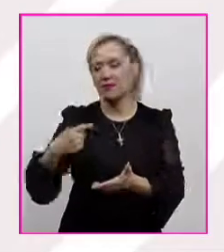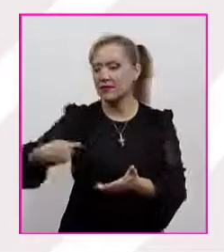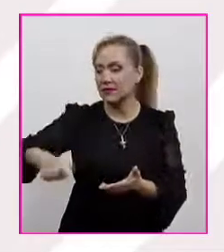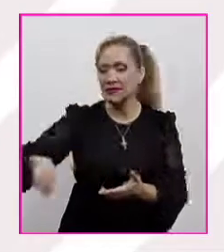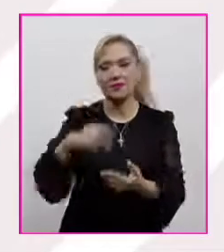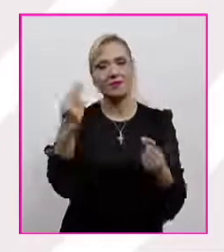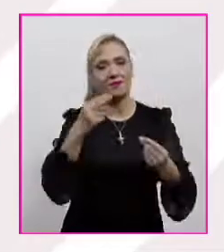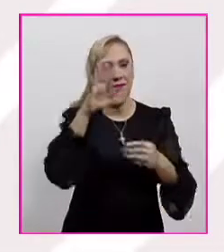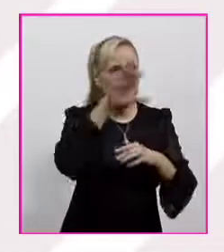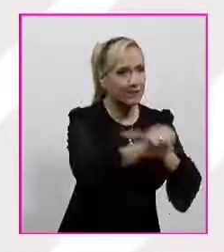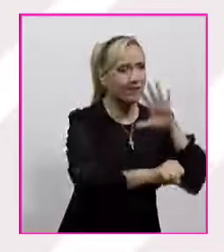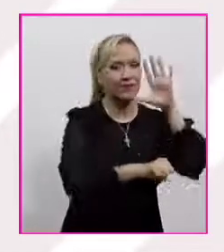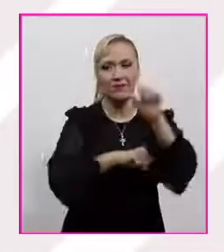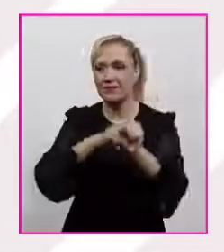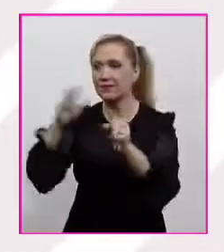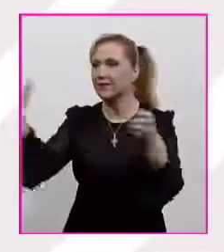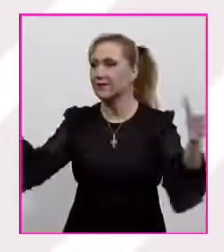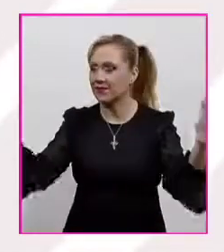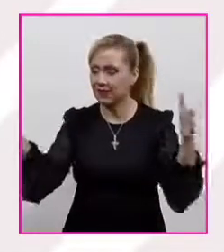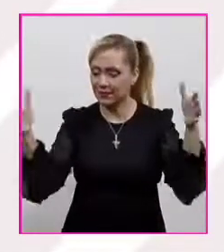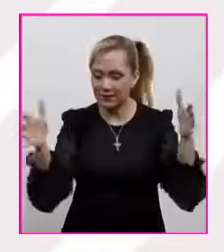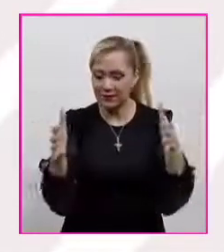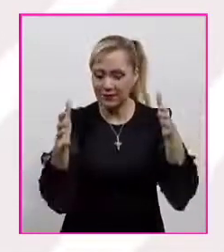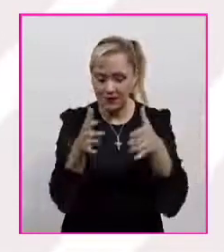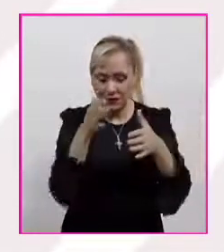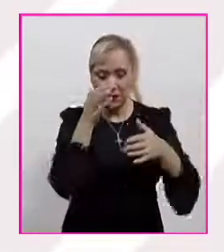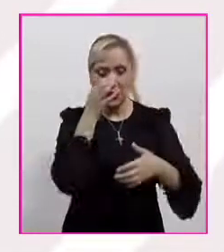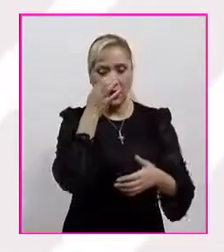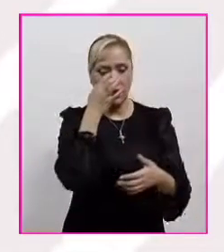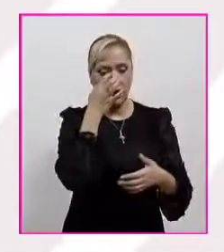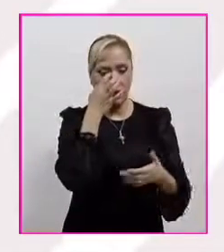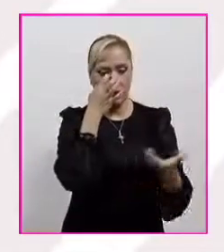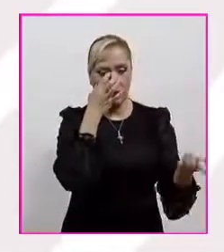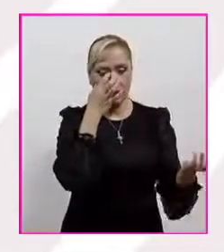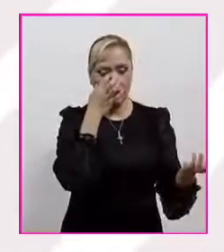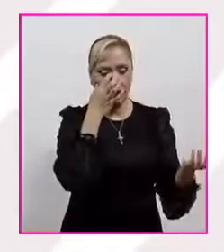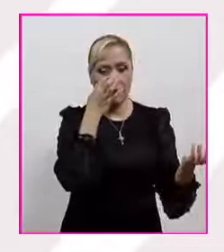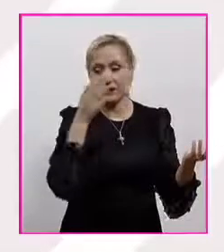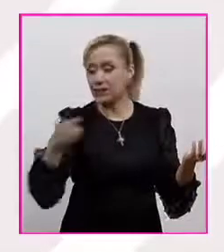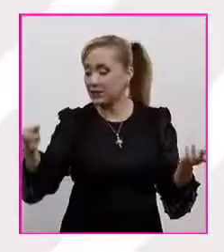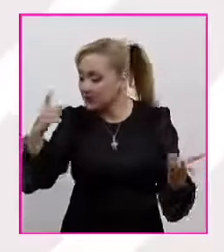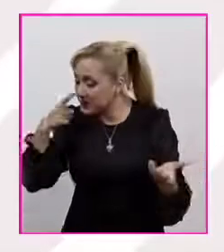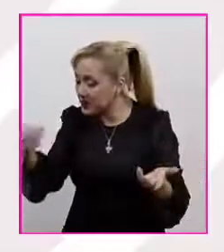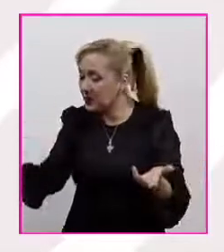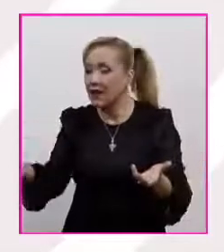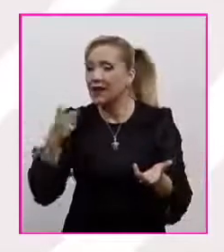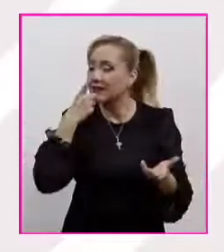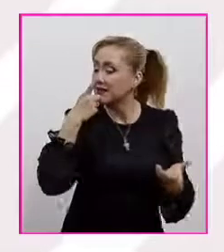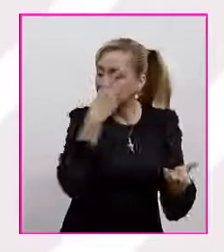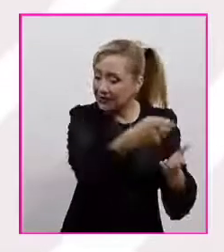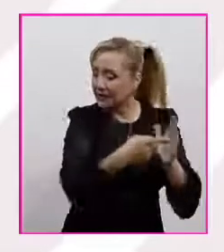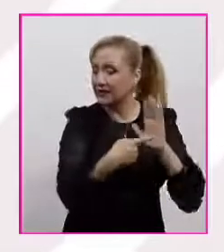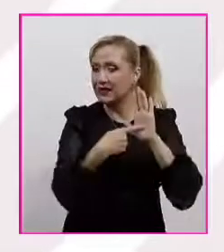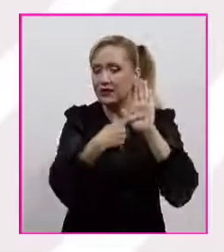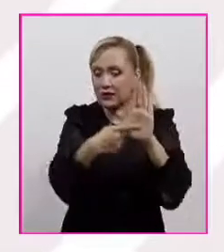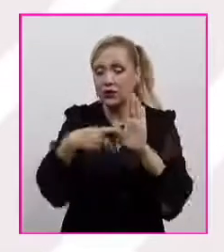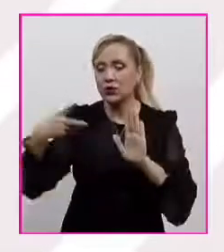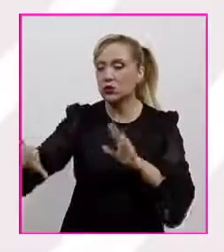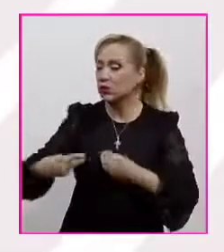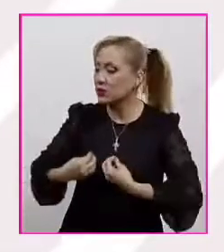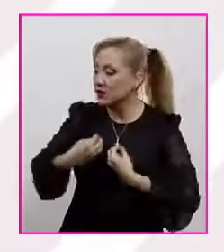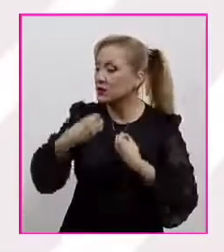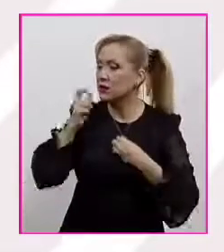las personas en situación de movilidad para que puedan mostrar y dar a conocer la vida que